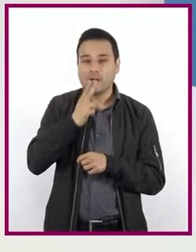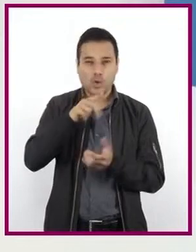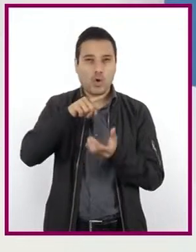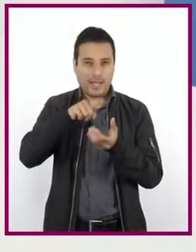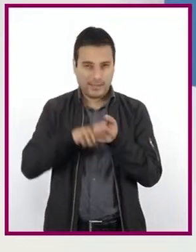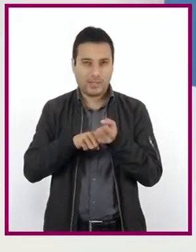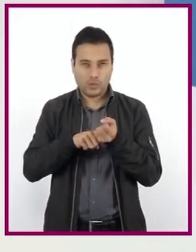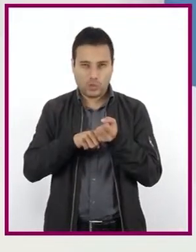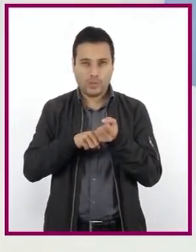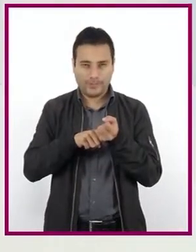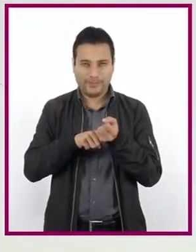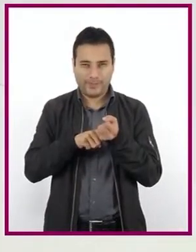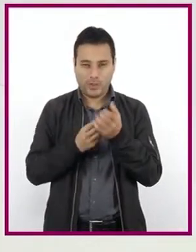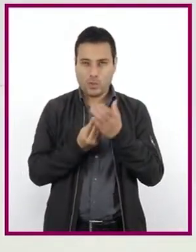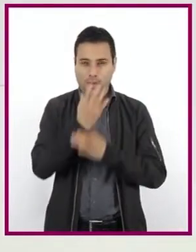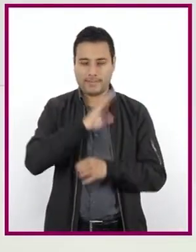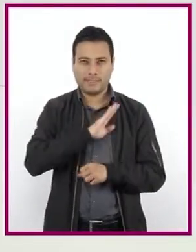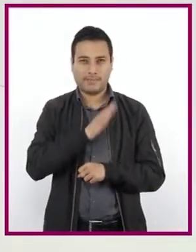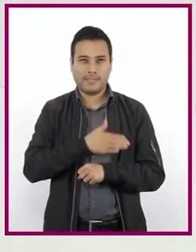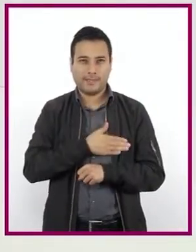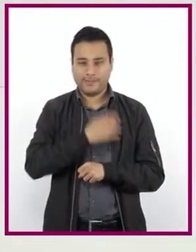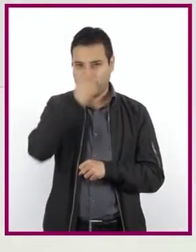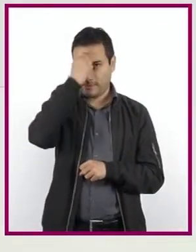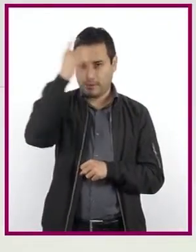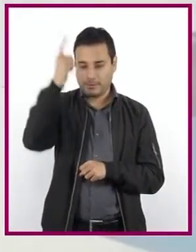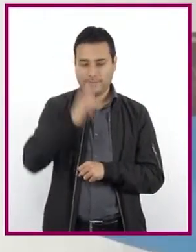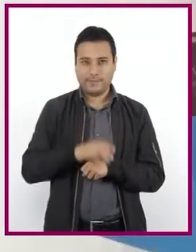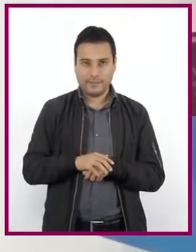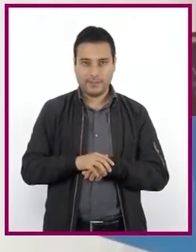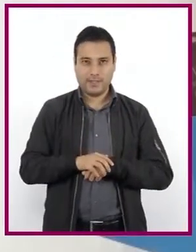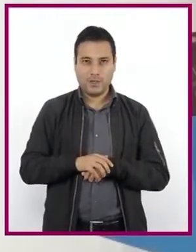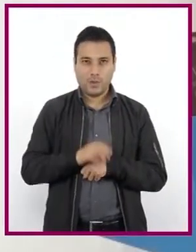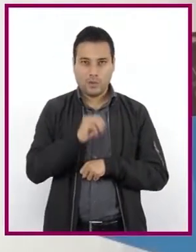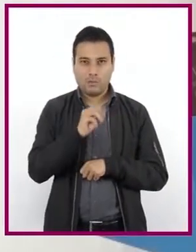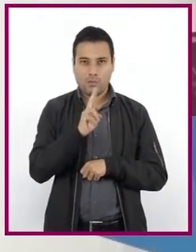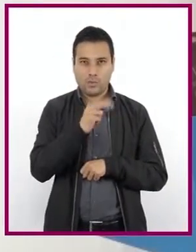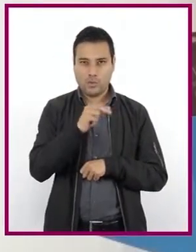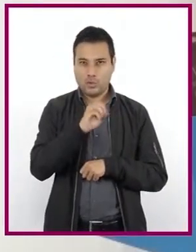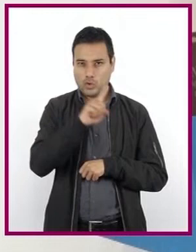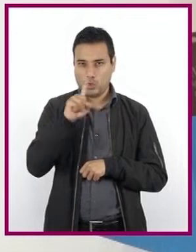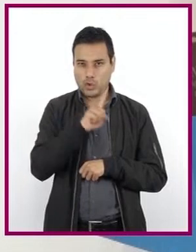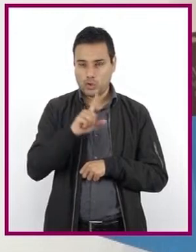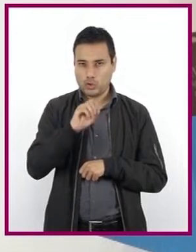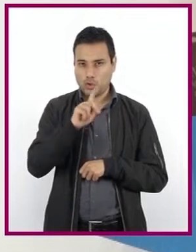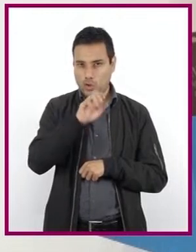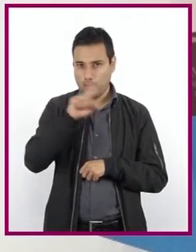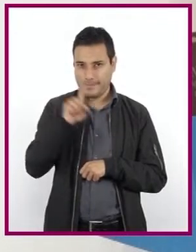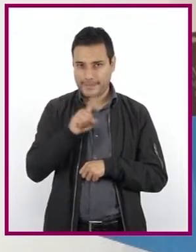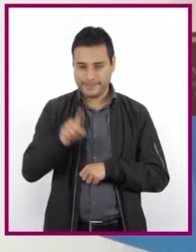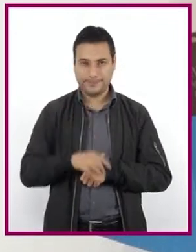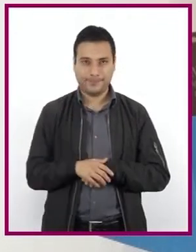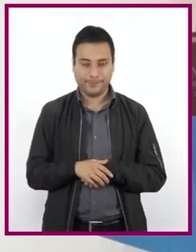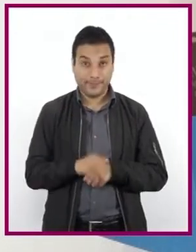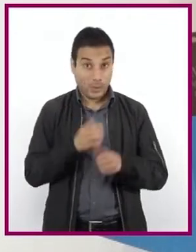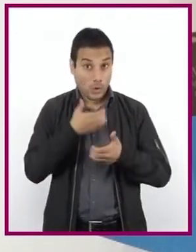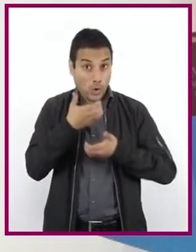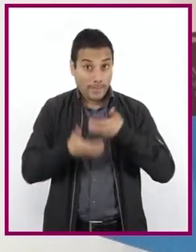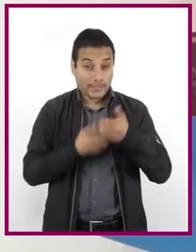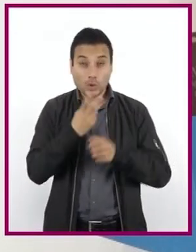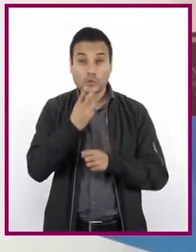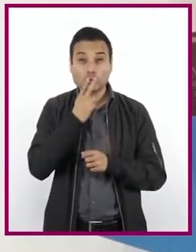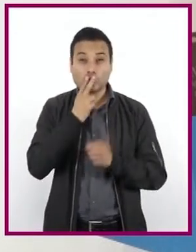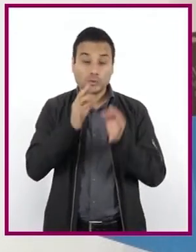de Flor Muñoz López. El estanco del tabaco. Este monopolio fue puesto en marcha por el